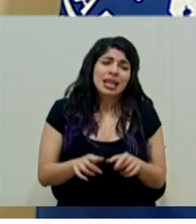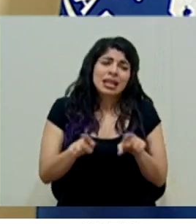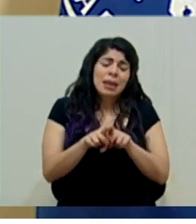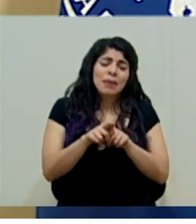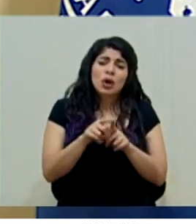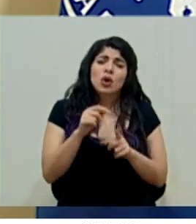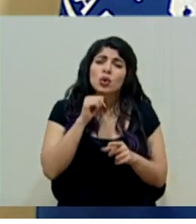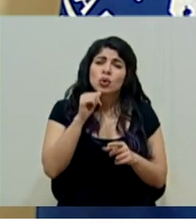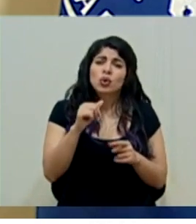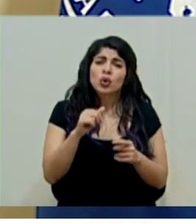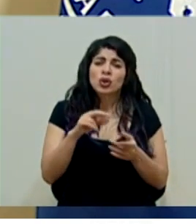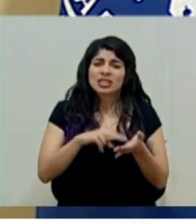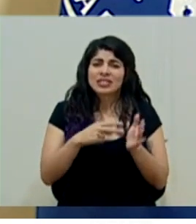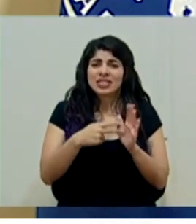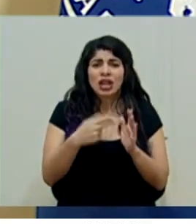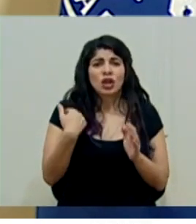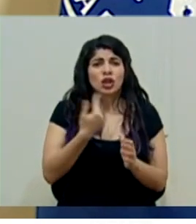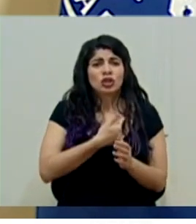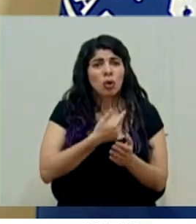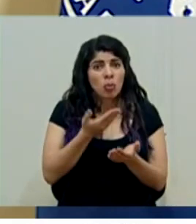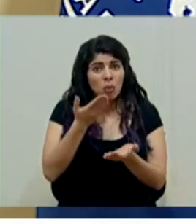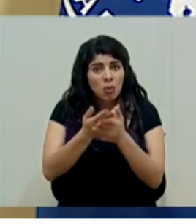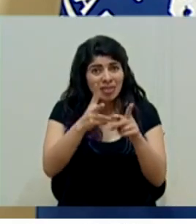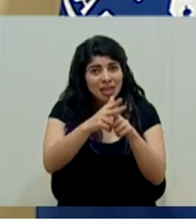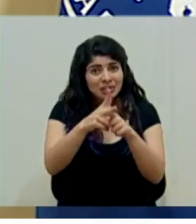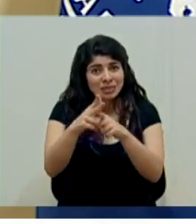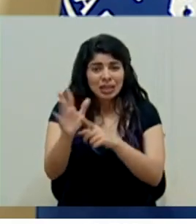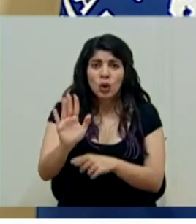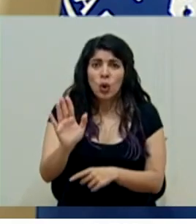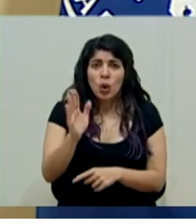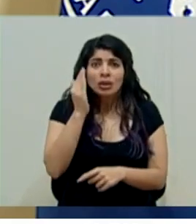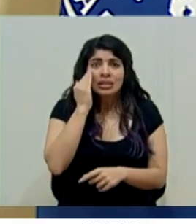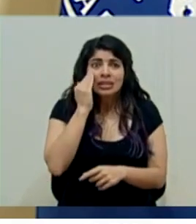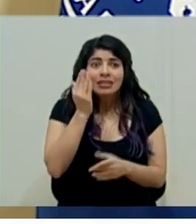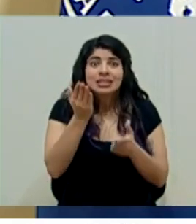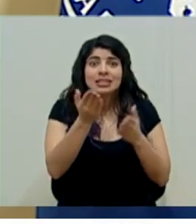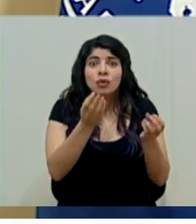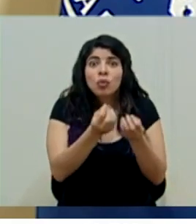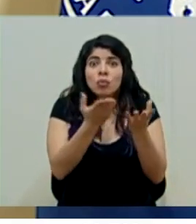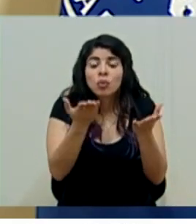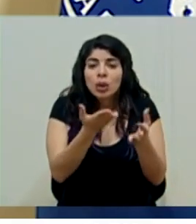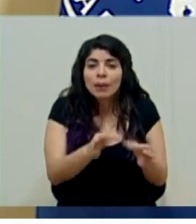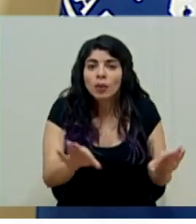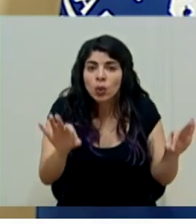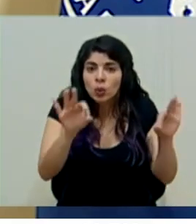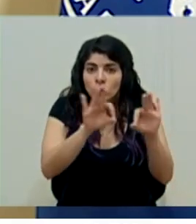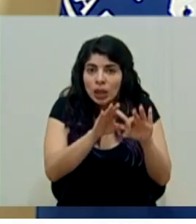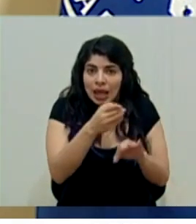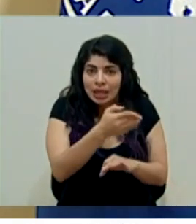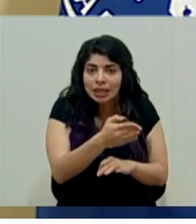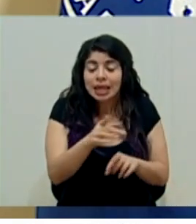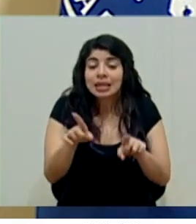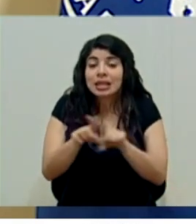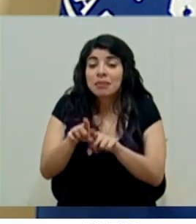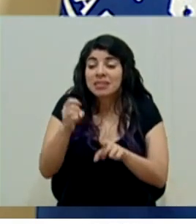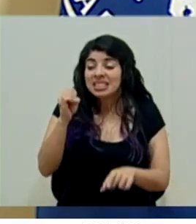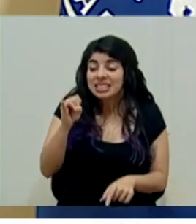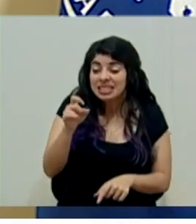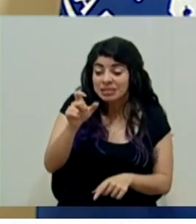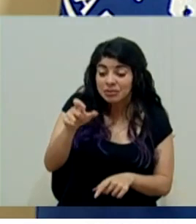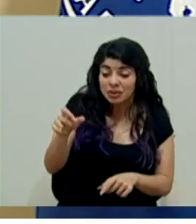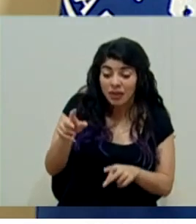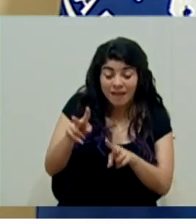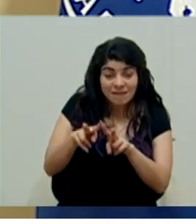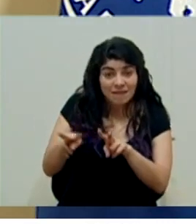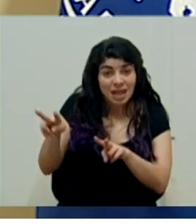estamos proponiendo despidos masivos porque vemos la importancia de los servicios públicos y también si hay una ventaja